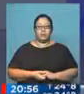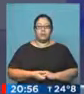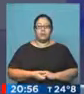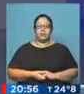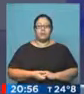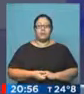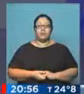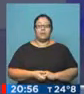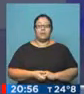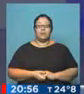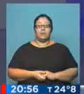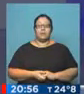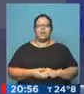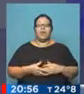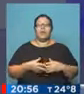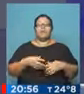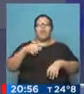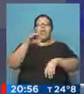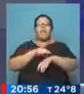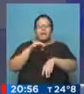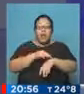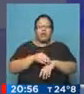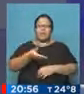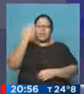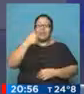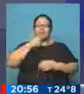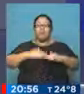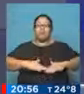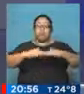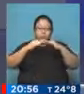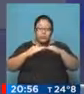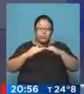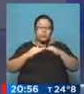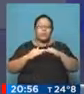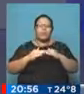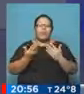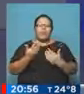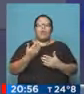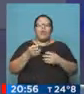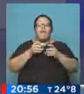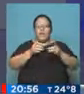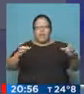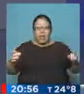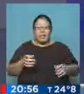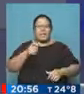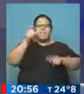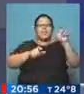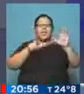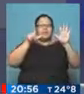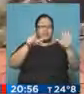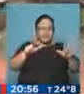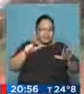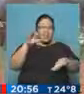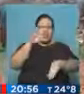Preocupa la aparición de enfermedades después de las inundaciones. El brote de dengue ya por lo menos contabiliza 7 casos hasta este